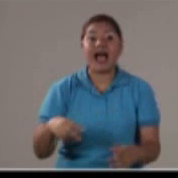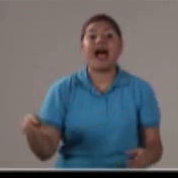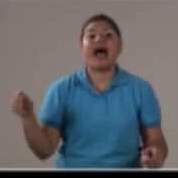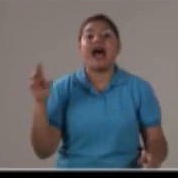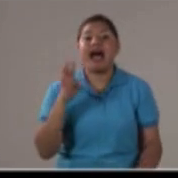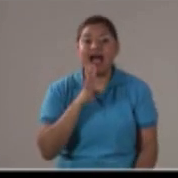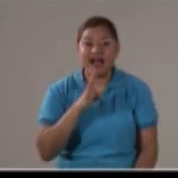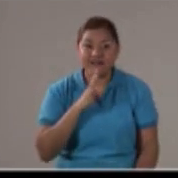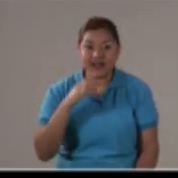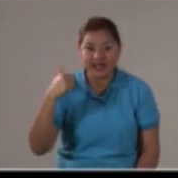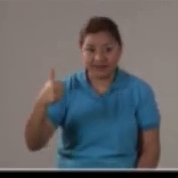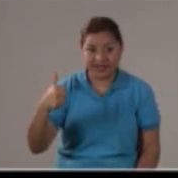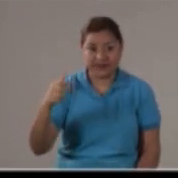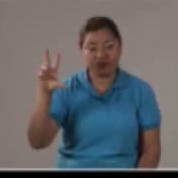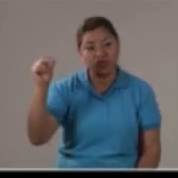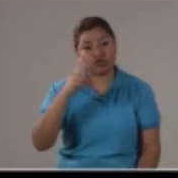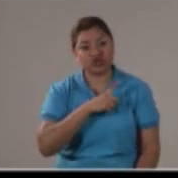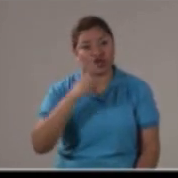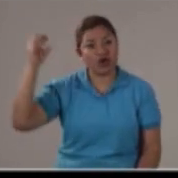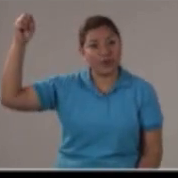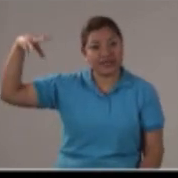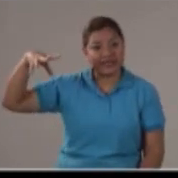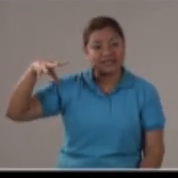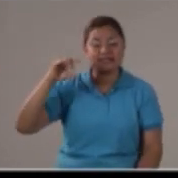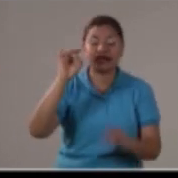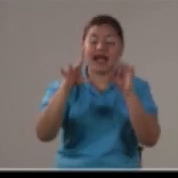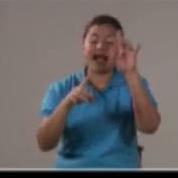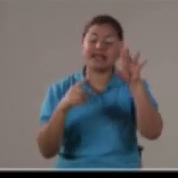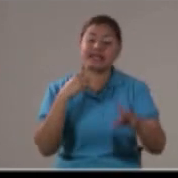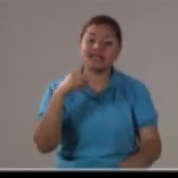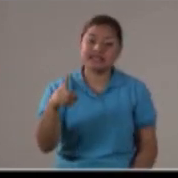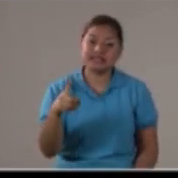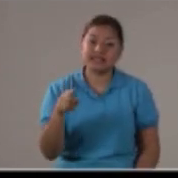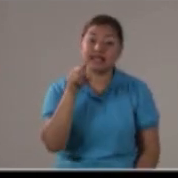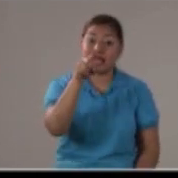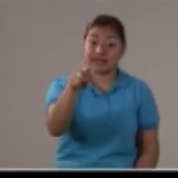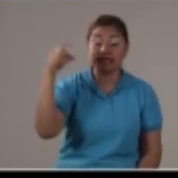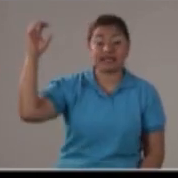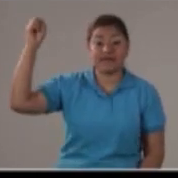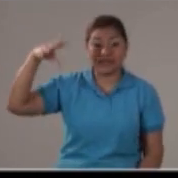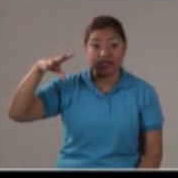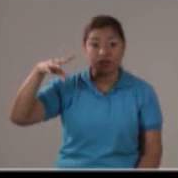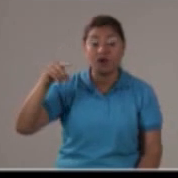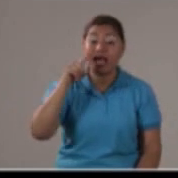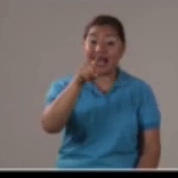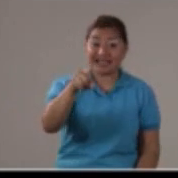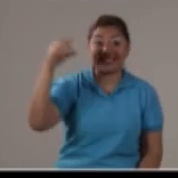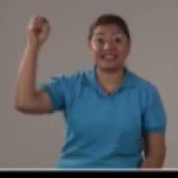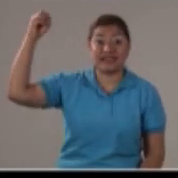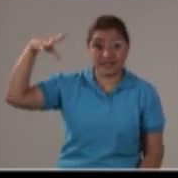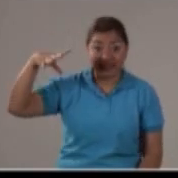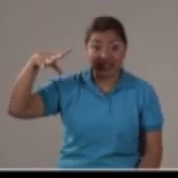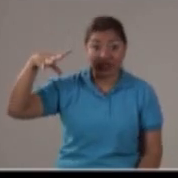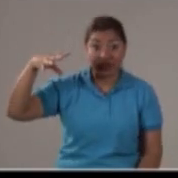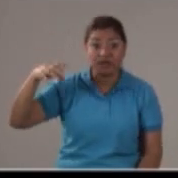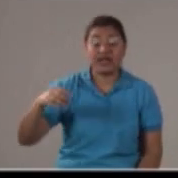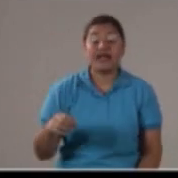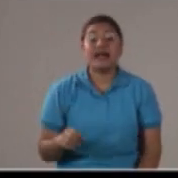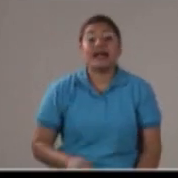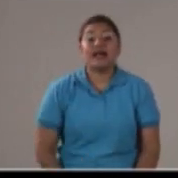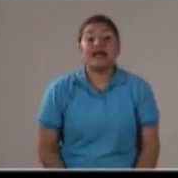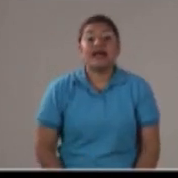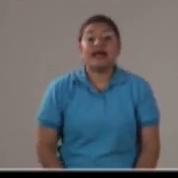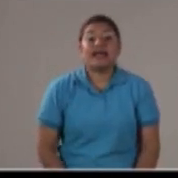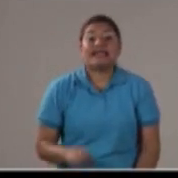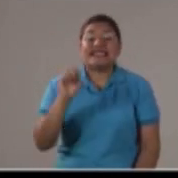no solamente bendecir a alguien es decirle: te bendigo, te bendigo, te bendigo, sino